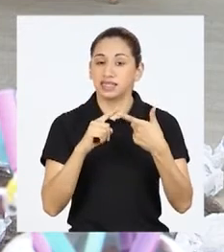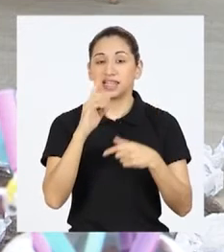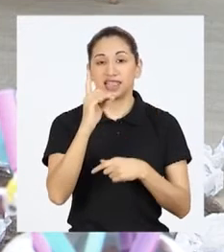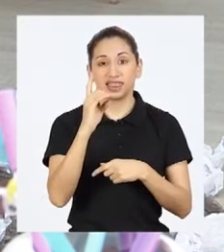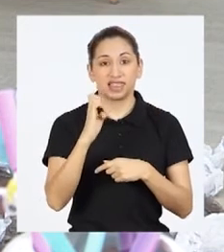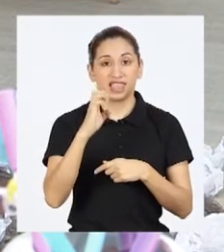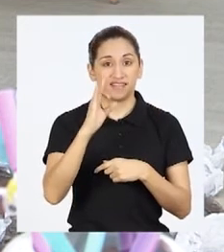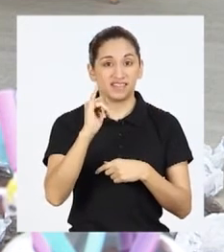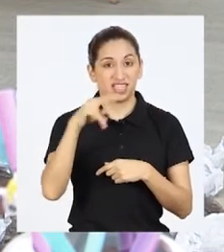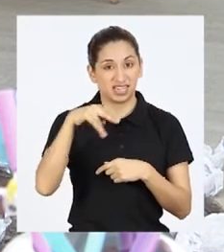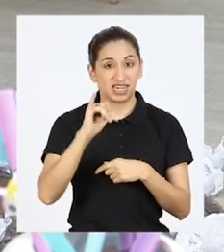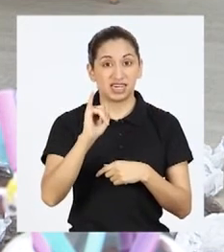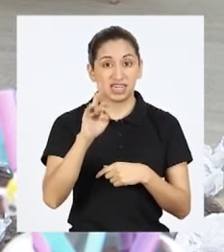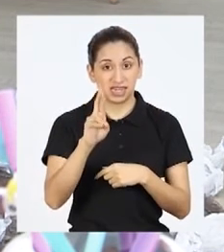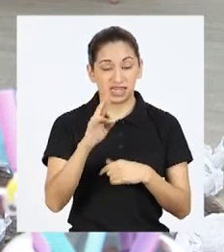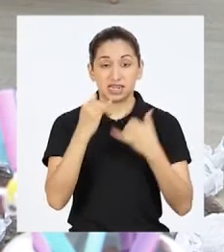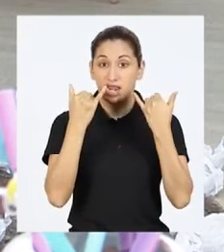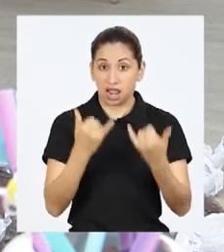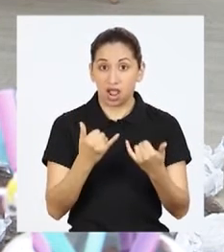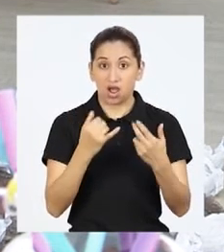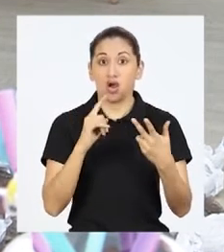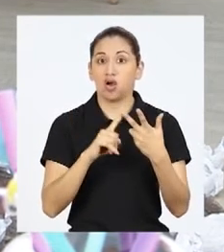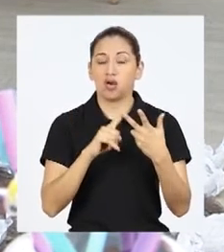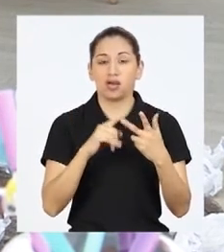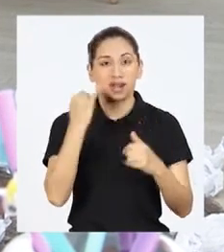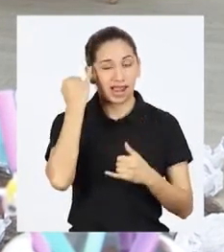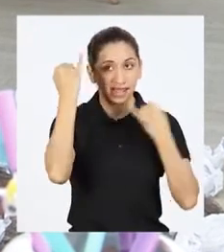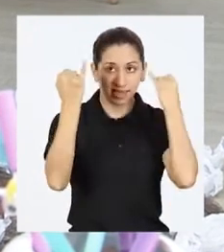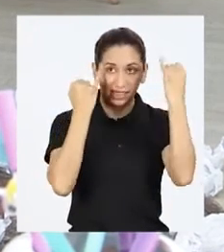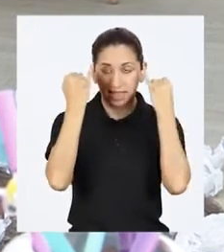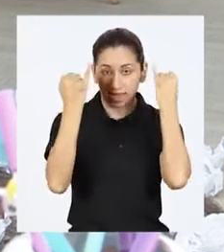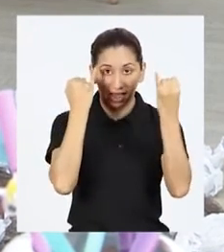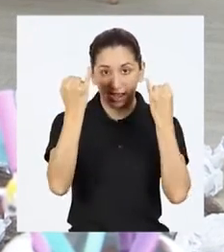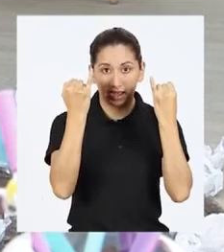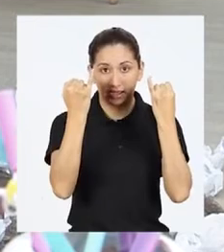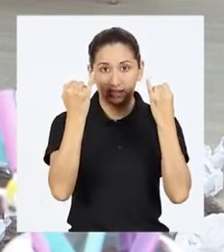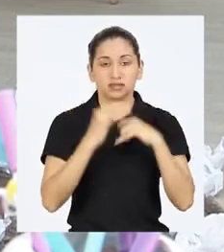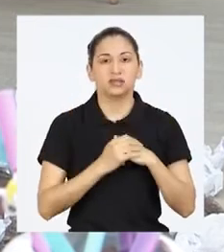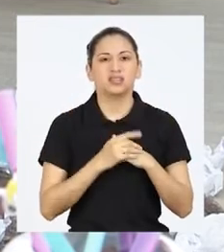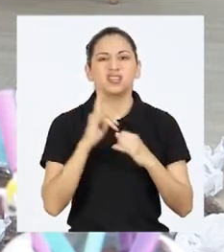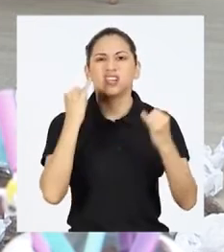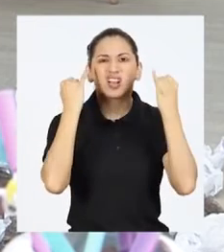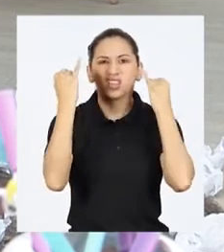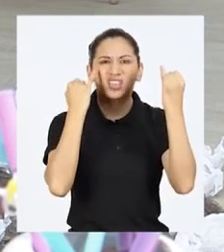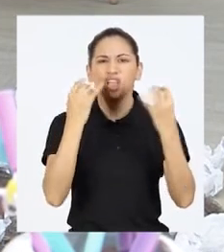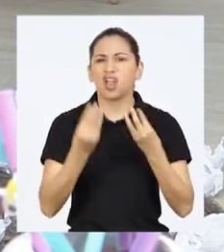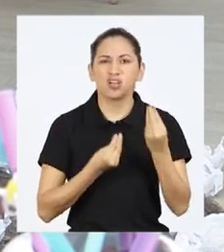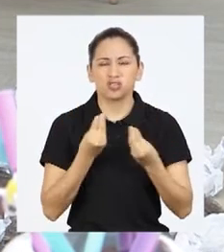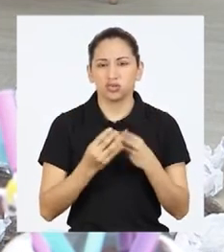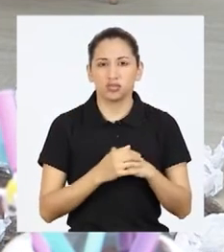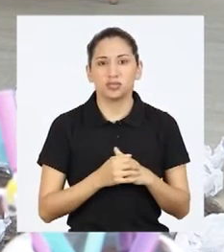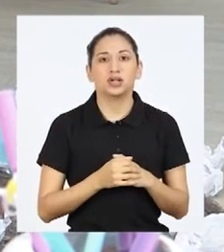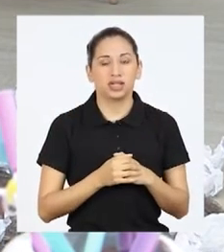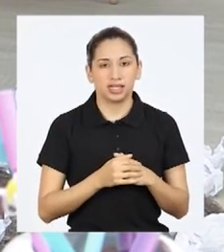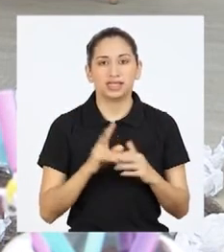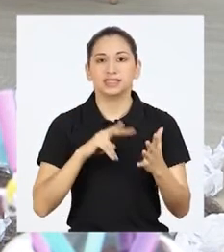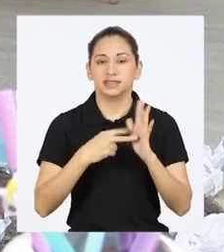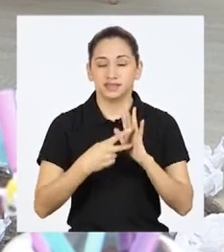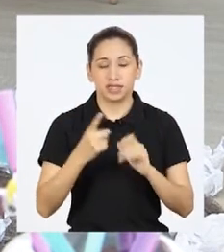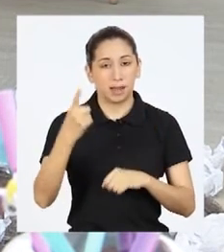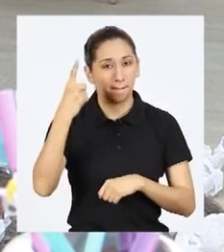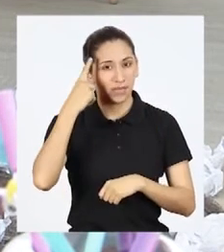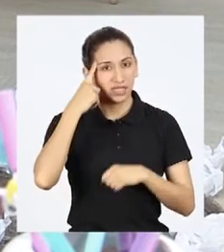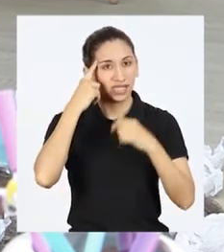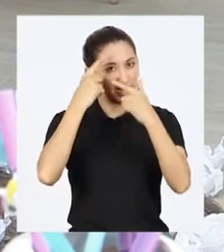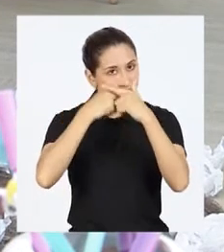Ahora es momento de idear. ¿Y en qué consiste la fase idear? Se trata de pensar